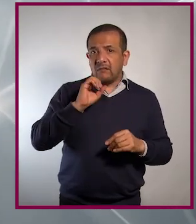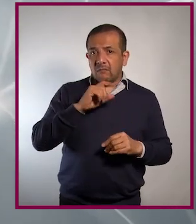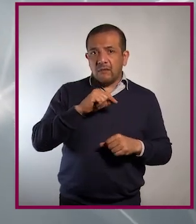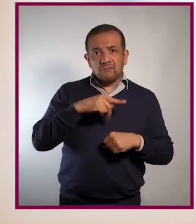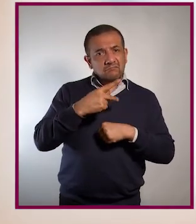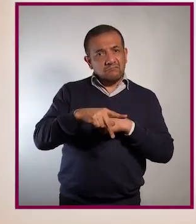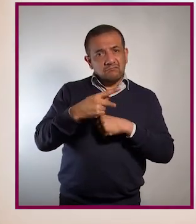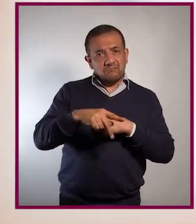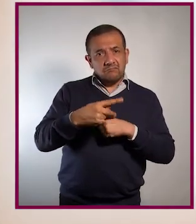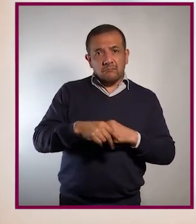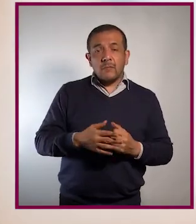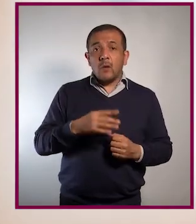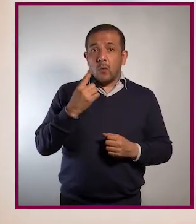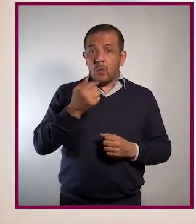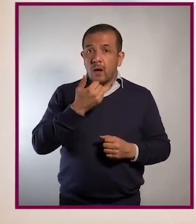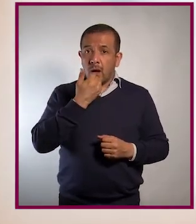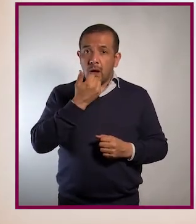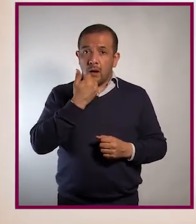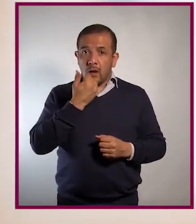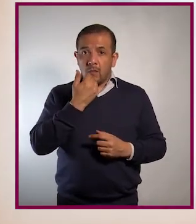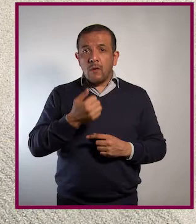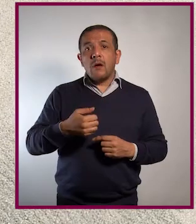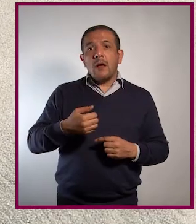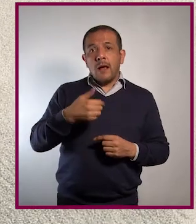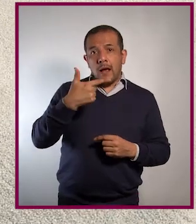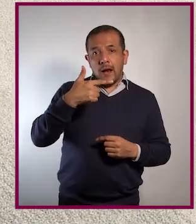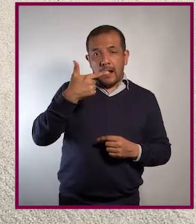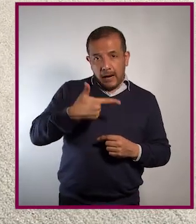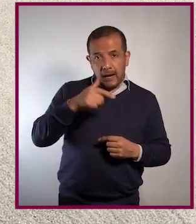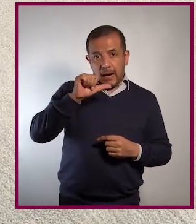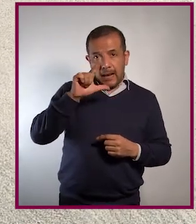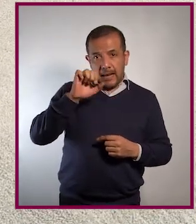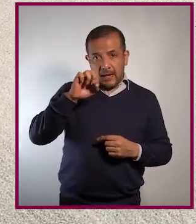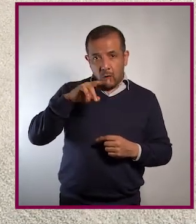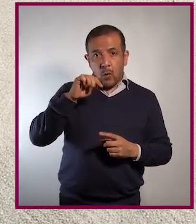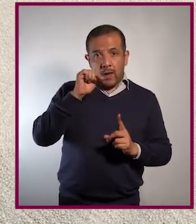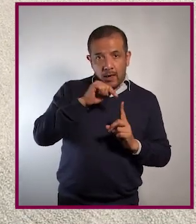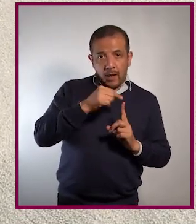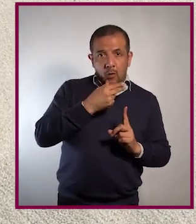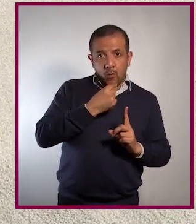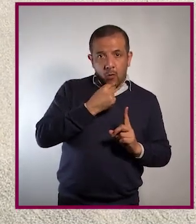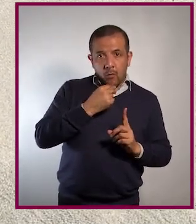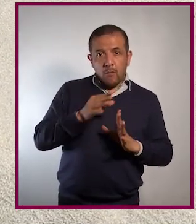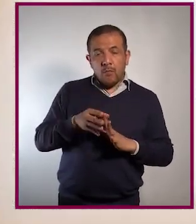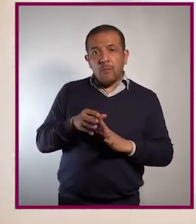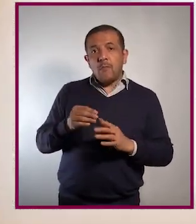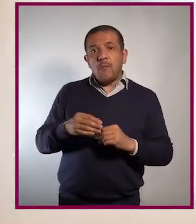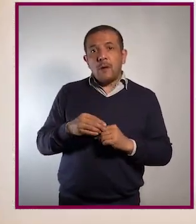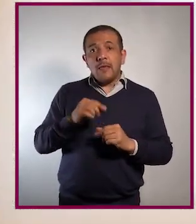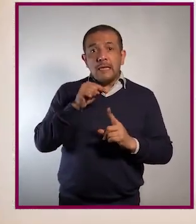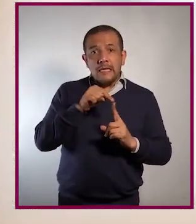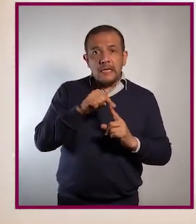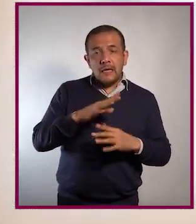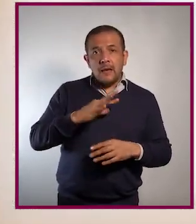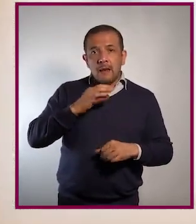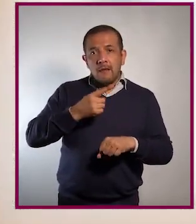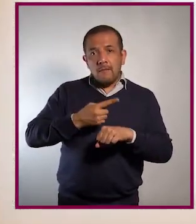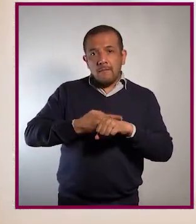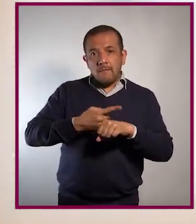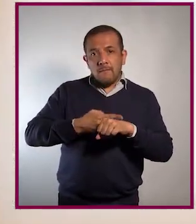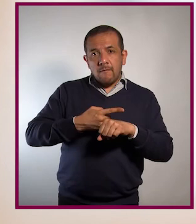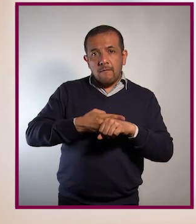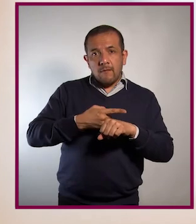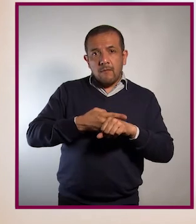fatal. Un alumno de Hipócrates, llamado Galeno, describió a la tuberculosis como una enfermedad que